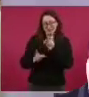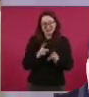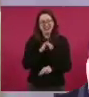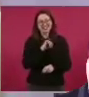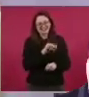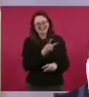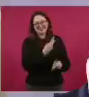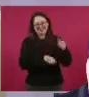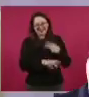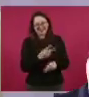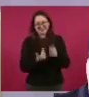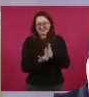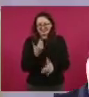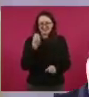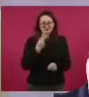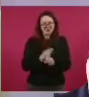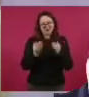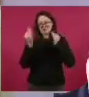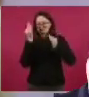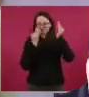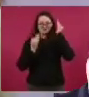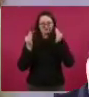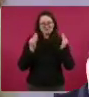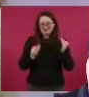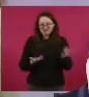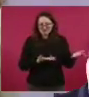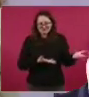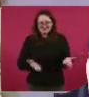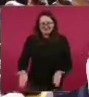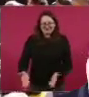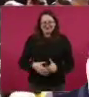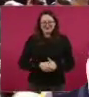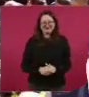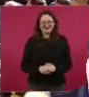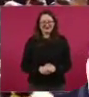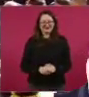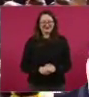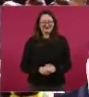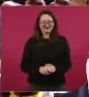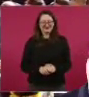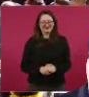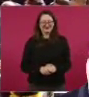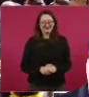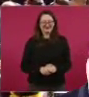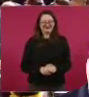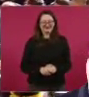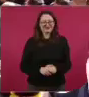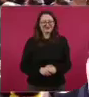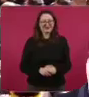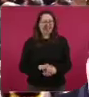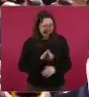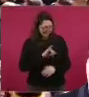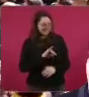desde temprano, ya arreglada y todo. A ver, aquí sí vienes.